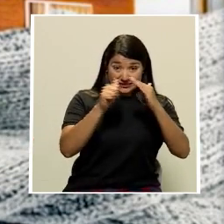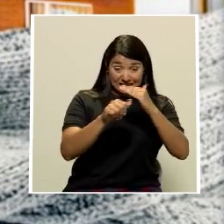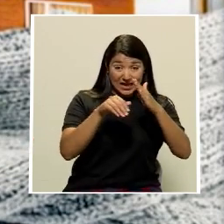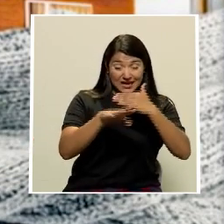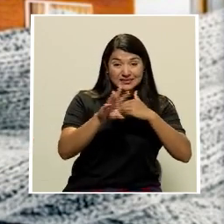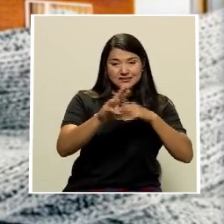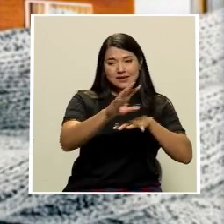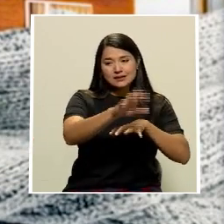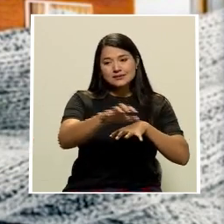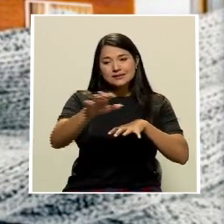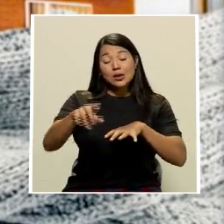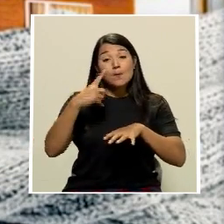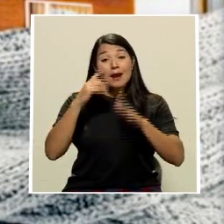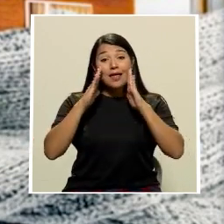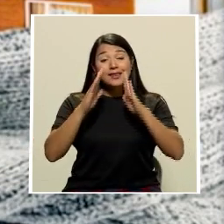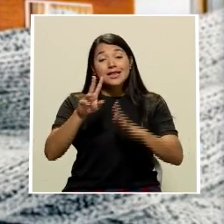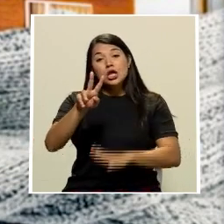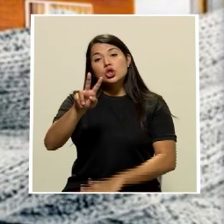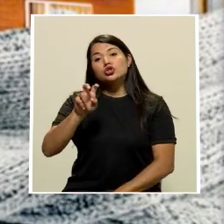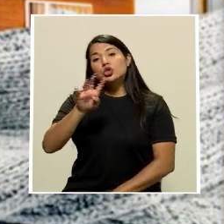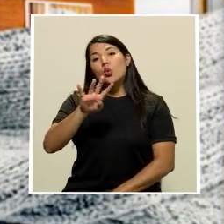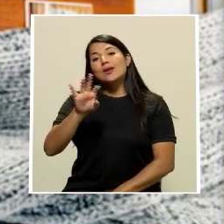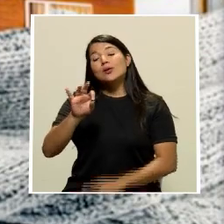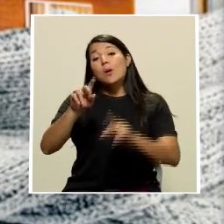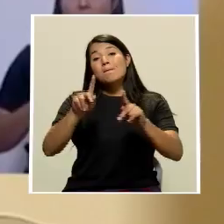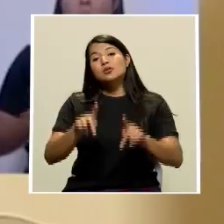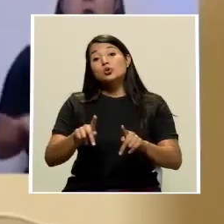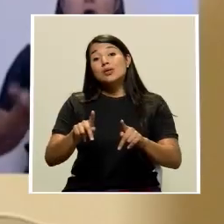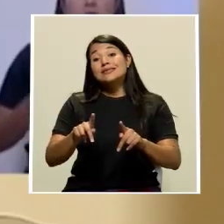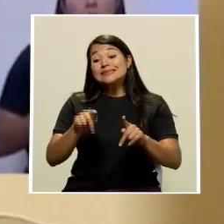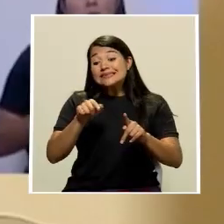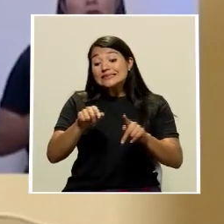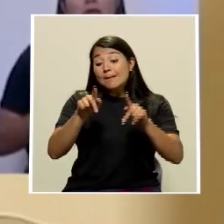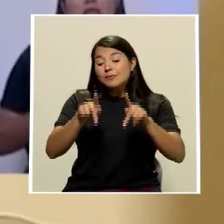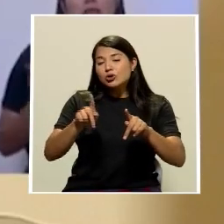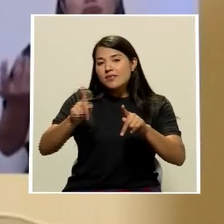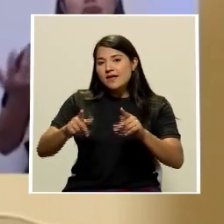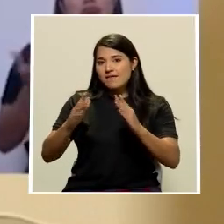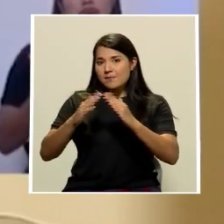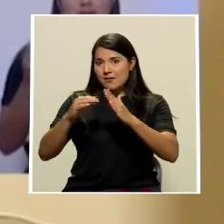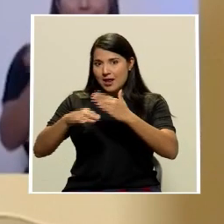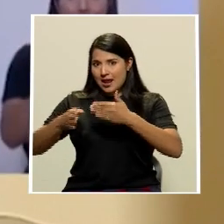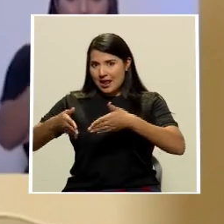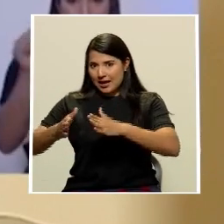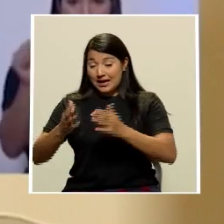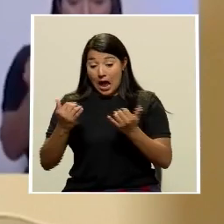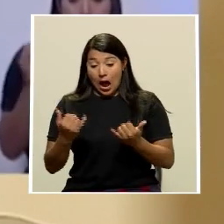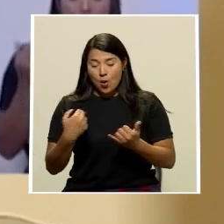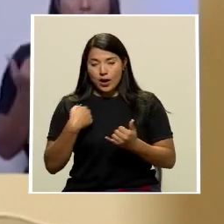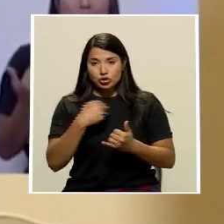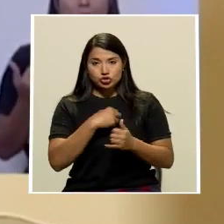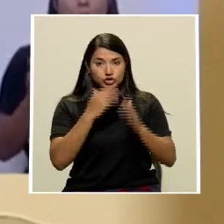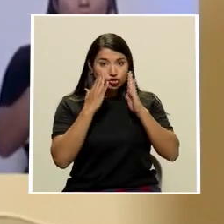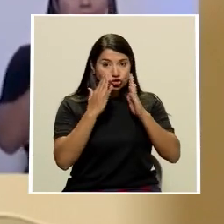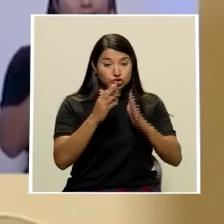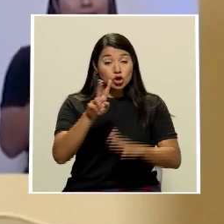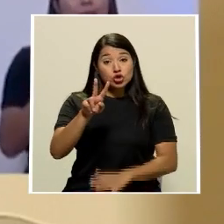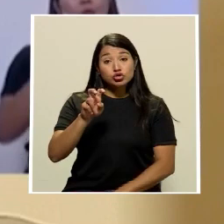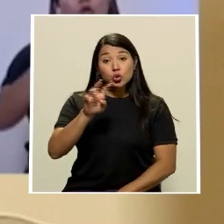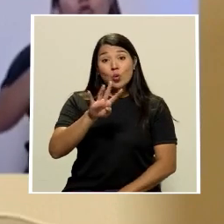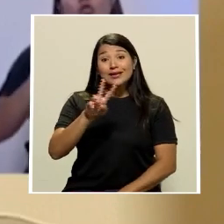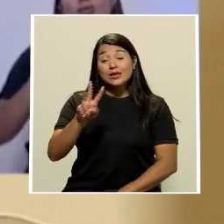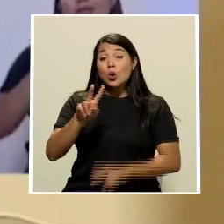para 249 personas que habitan en la calle. De momento estamos atendiendo 242 personas en